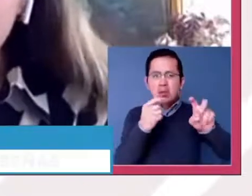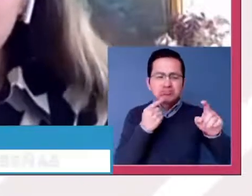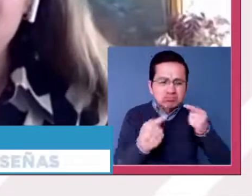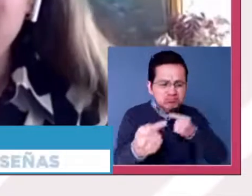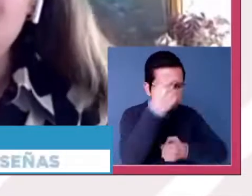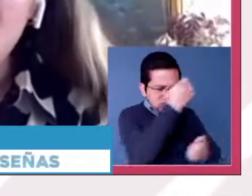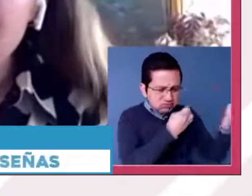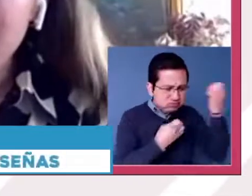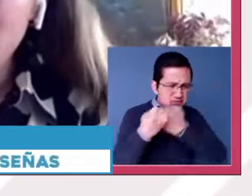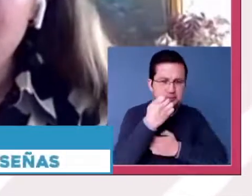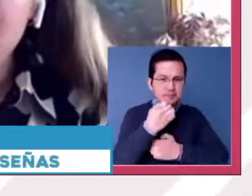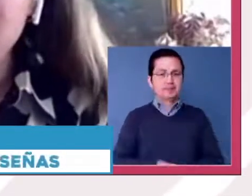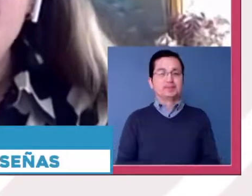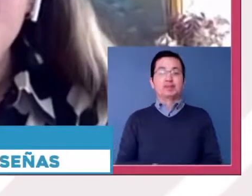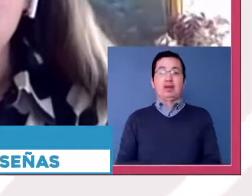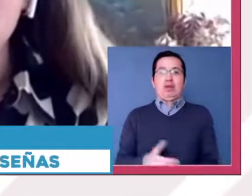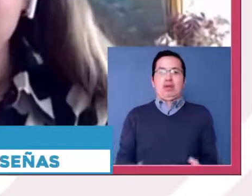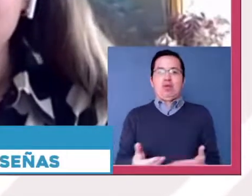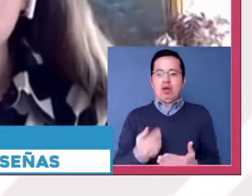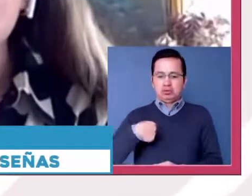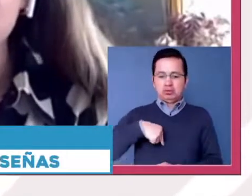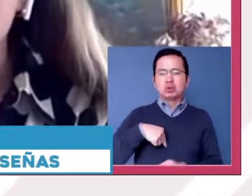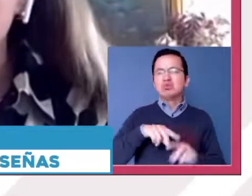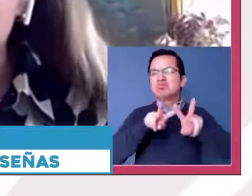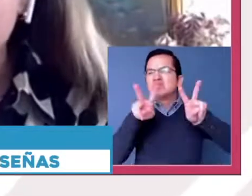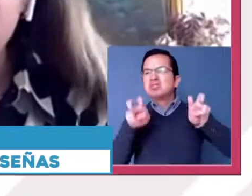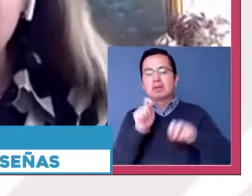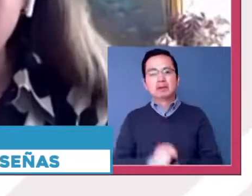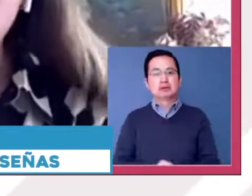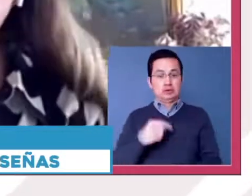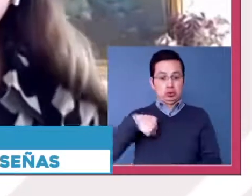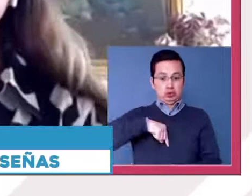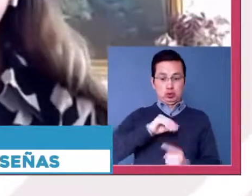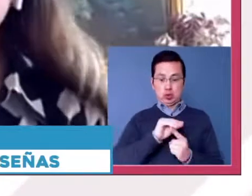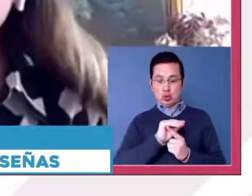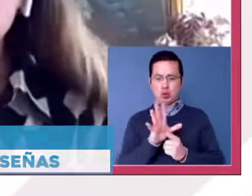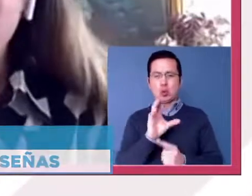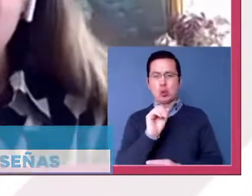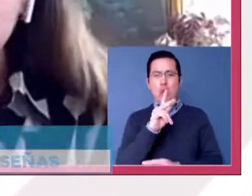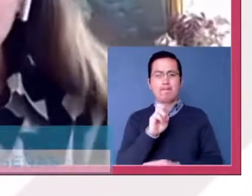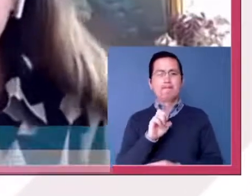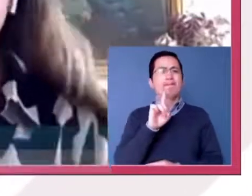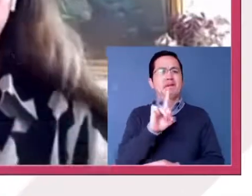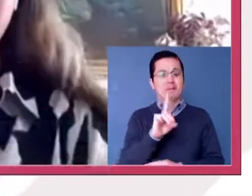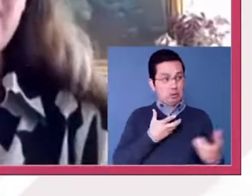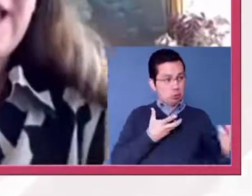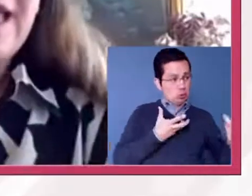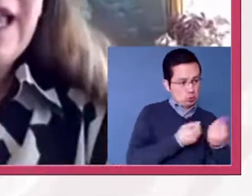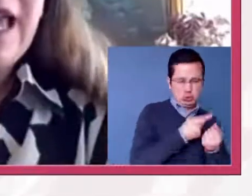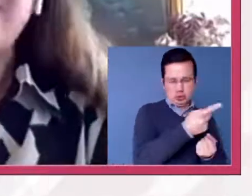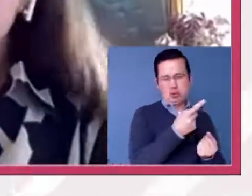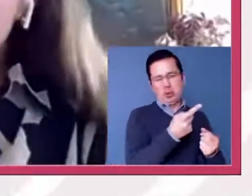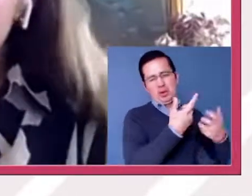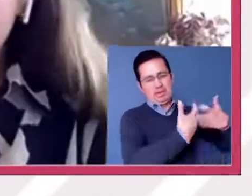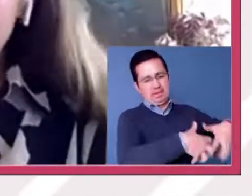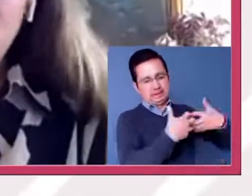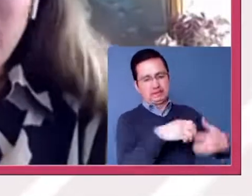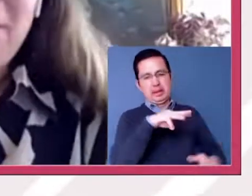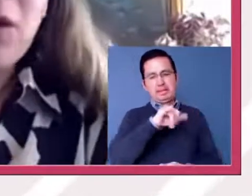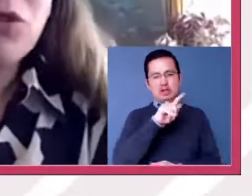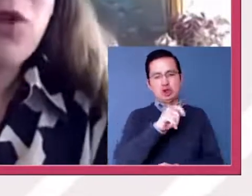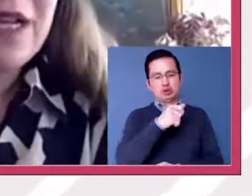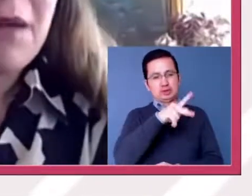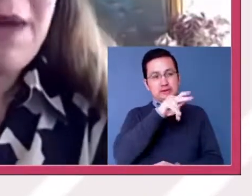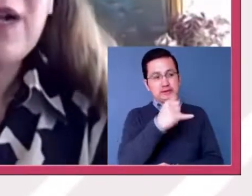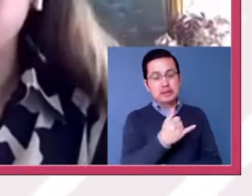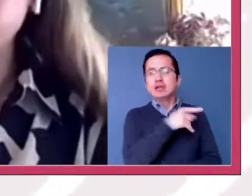encuesta sobre discriminación de la Ciudad de México que publicamos desde el COPRED en conjunto con Consulta Mitofsky. El pasado 26 de